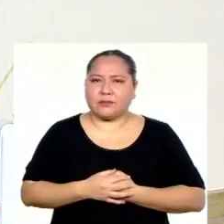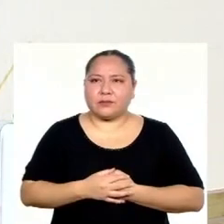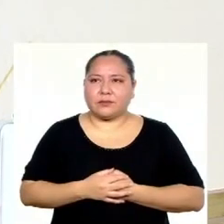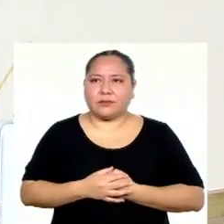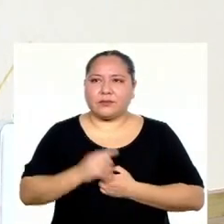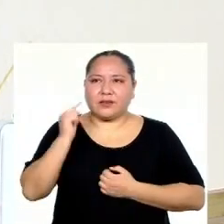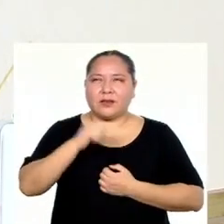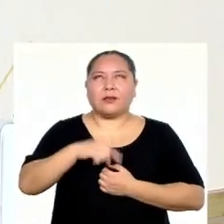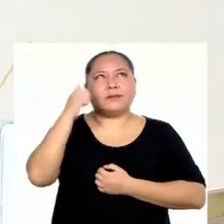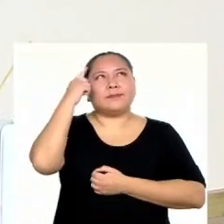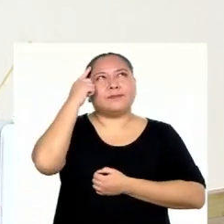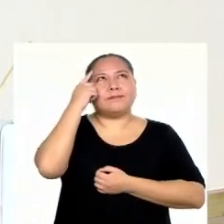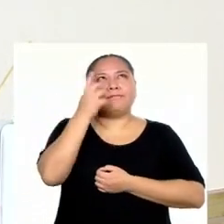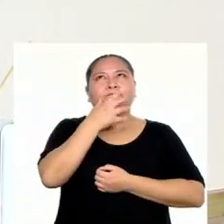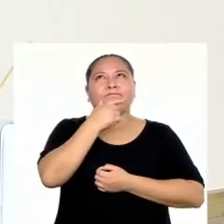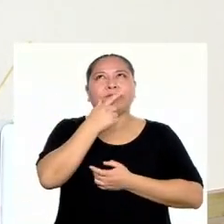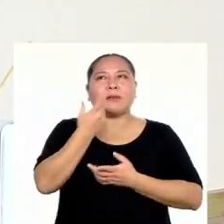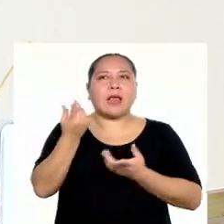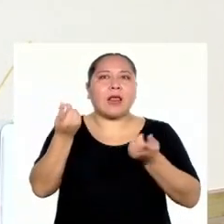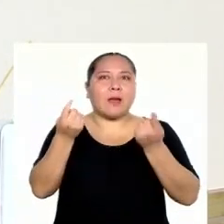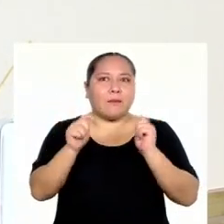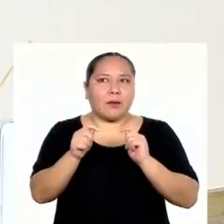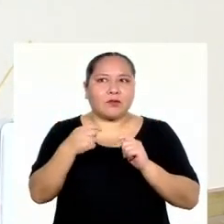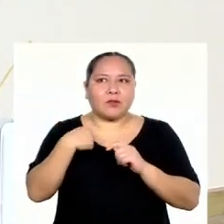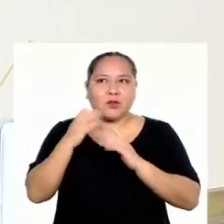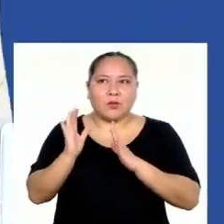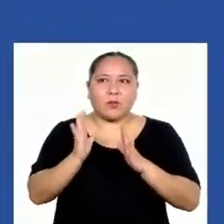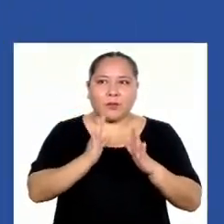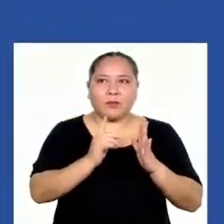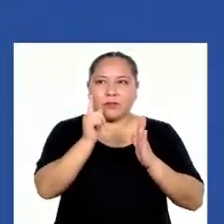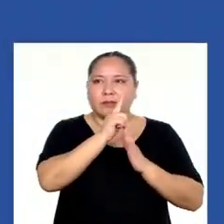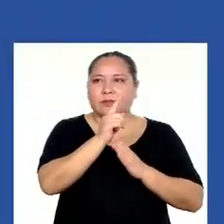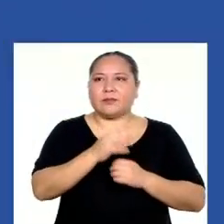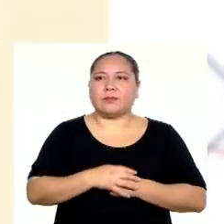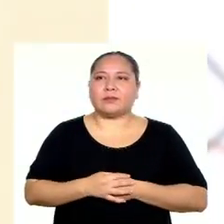Esto lo estuve pensando durante la pausa y preparé este textito.